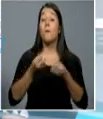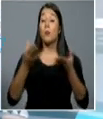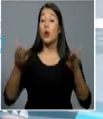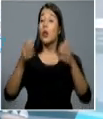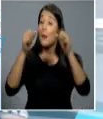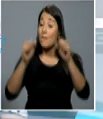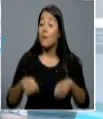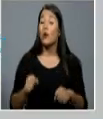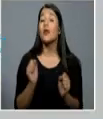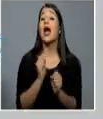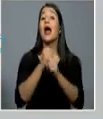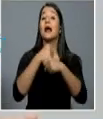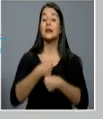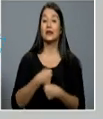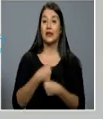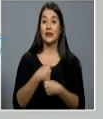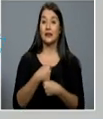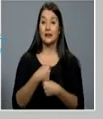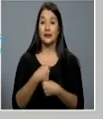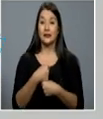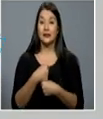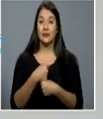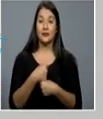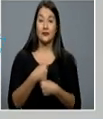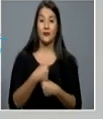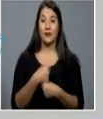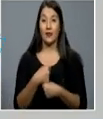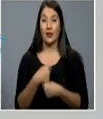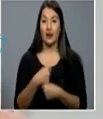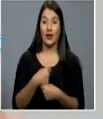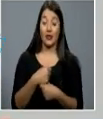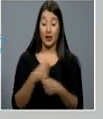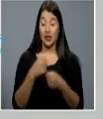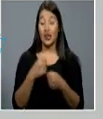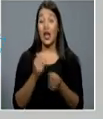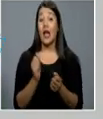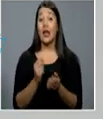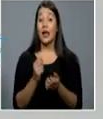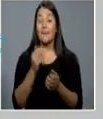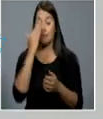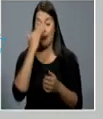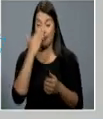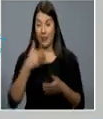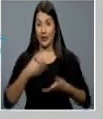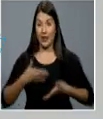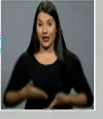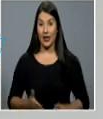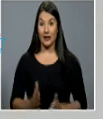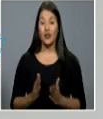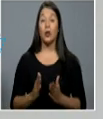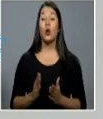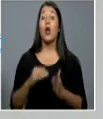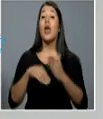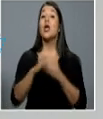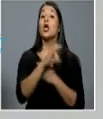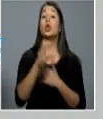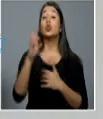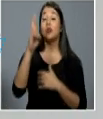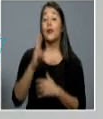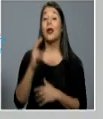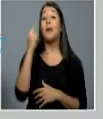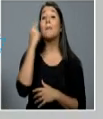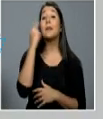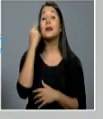hacer llegada a esa madre embarazada. Ahí el caso de Costa Rica consideramos de que es